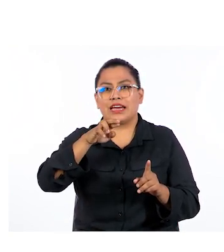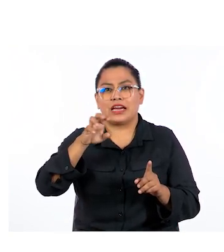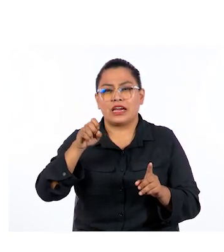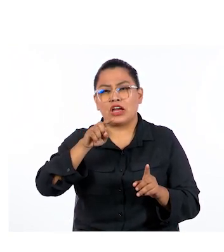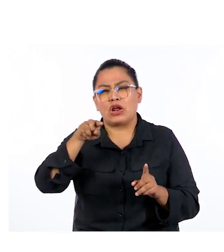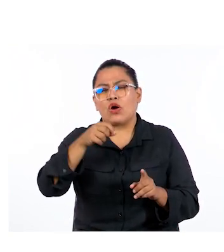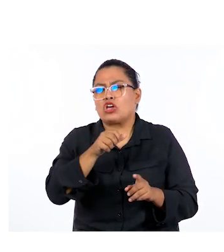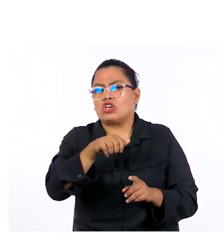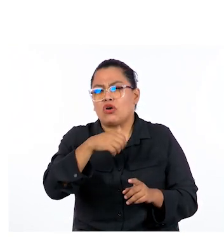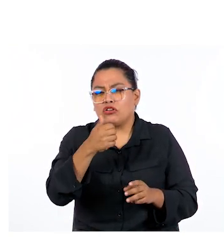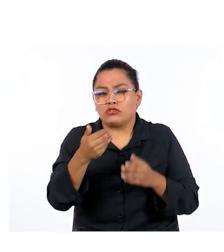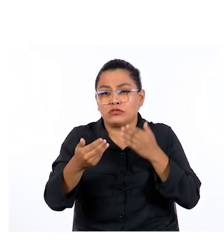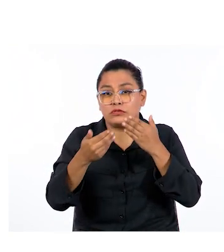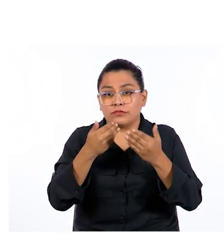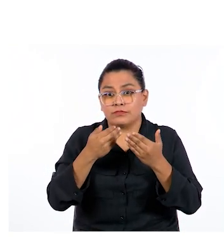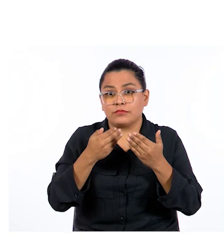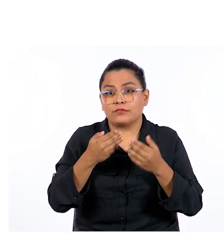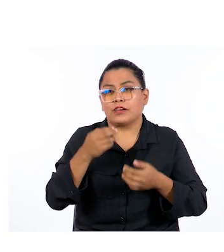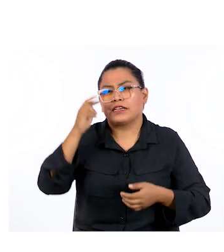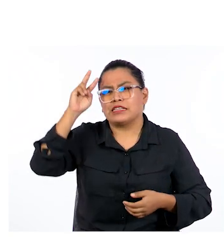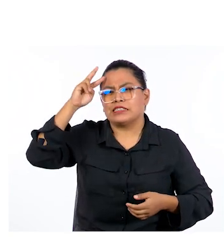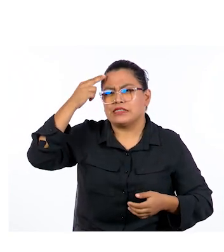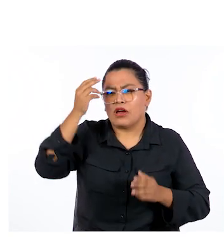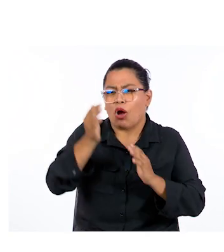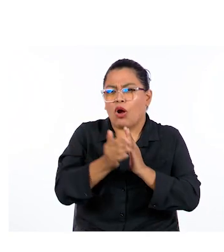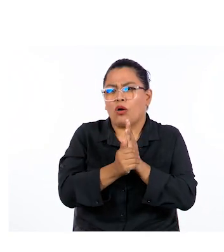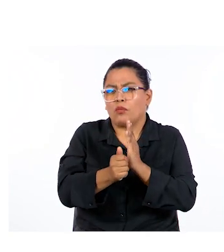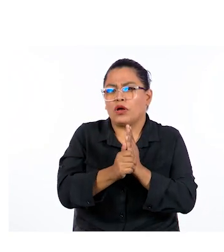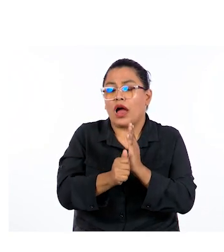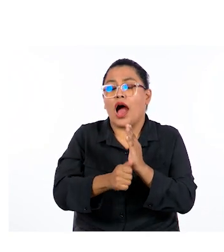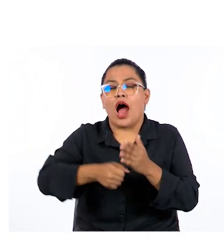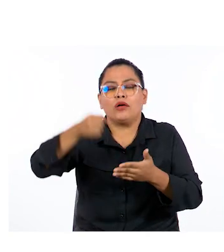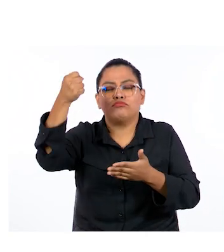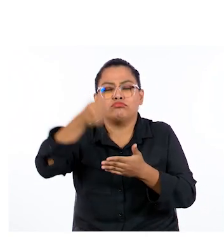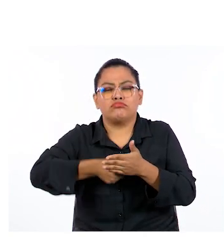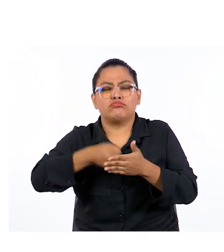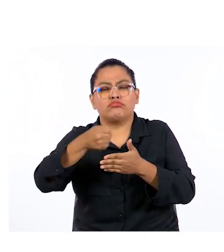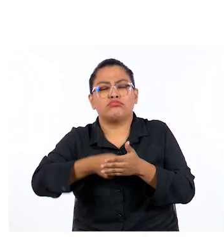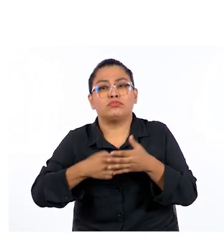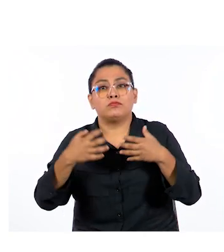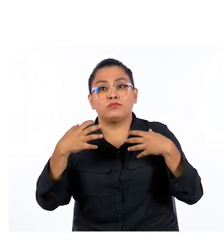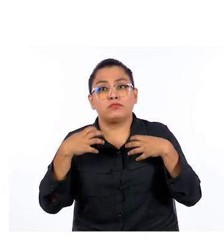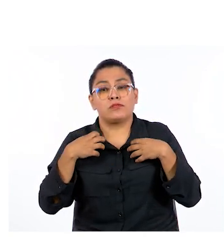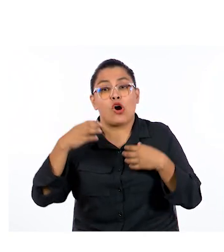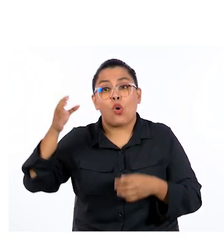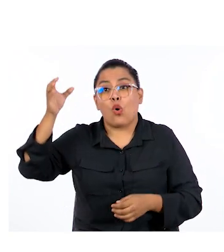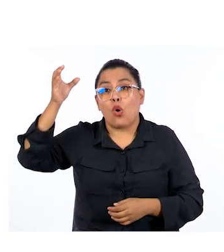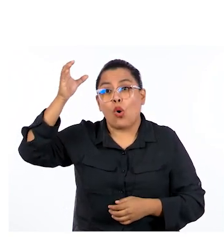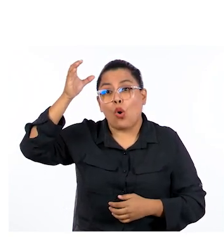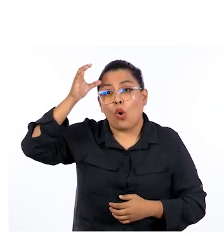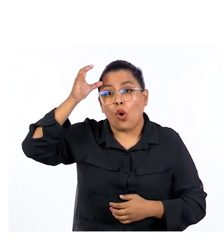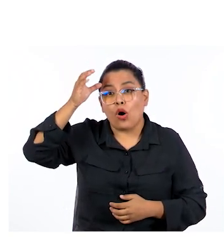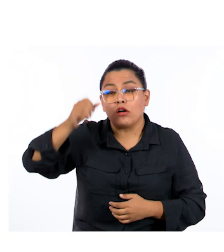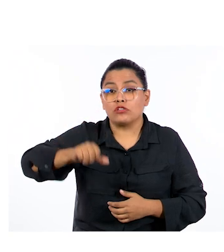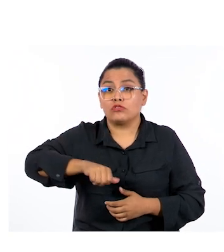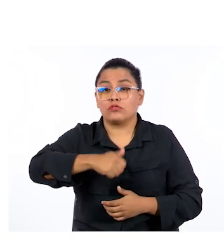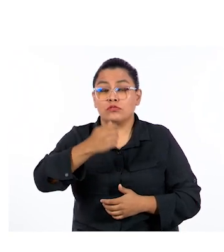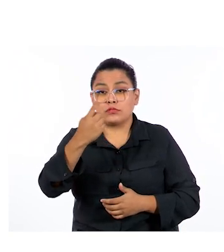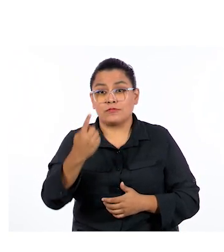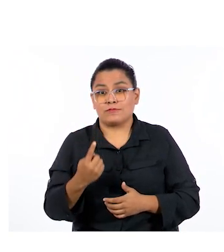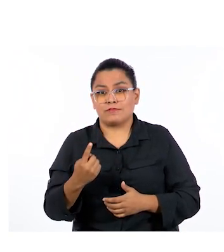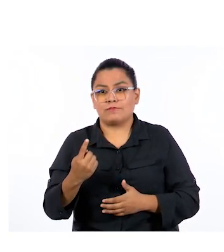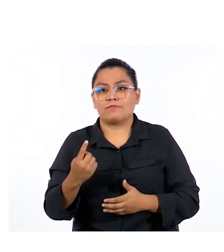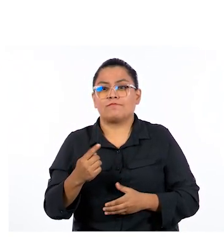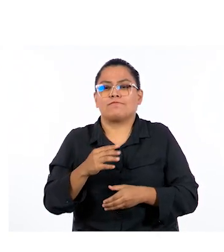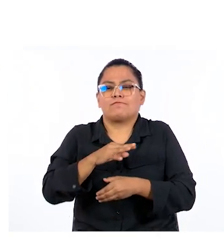ser competente implica desempeñarse en la vida, con el conocimiento y con los demás, de manera integral y no de